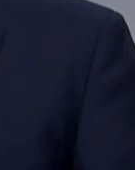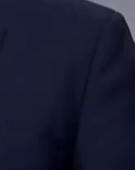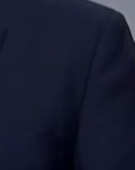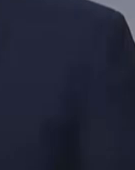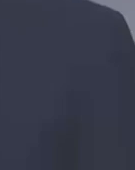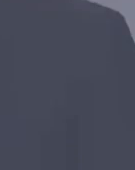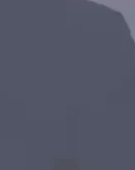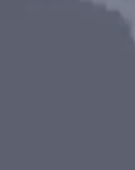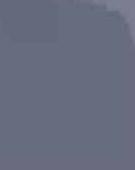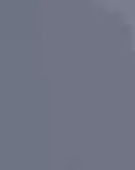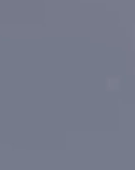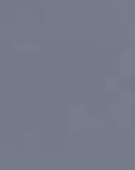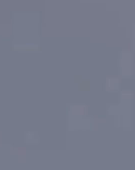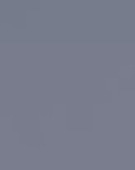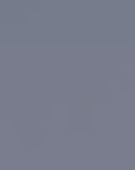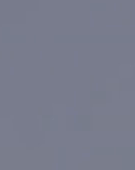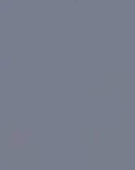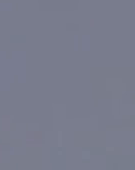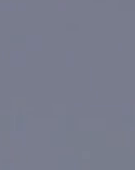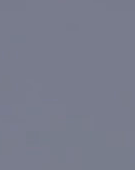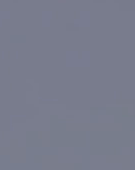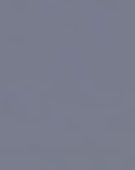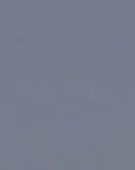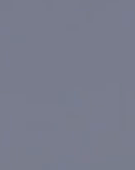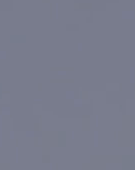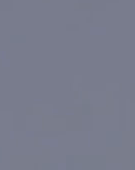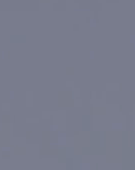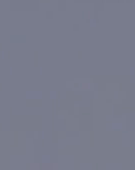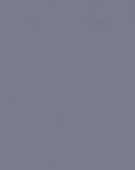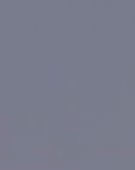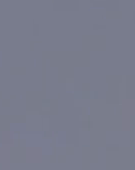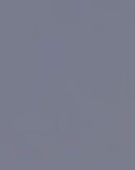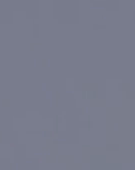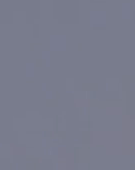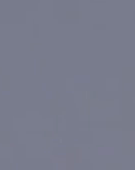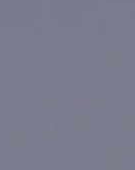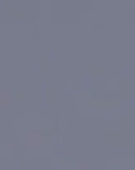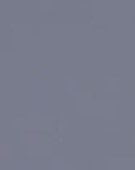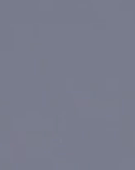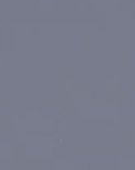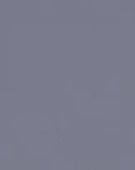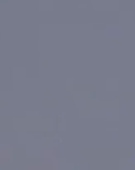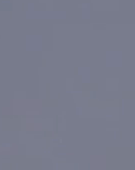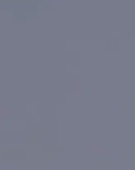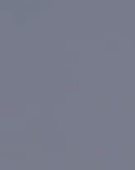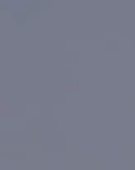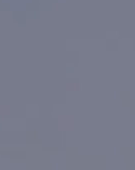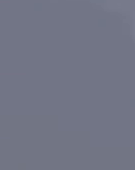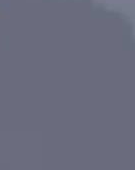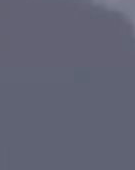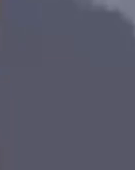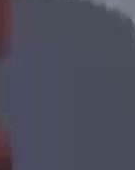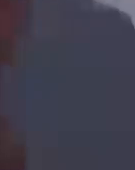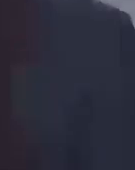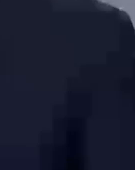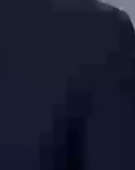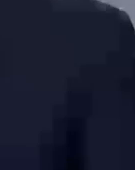corrupción. Ya podemos imaginarnos lo que puede suceder entre los simples